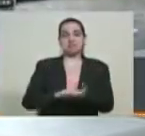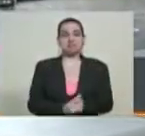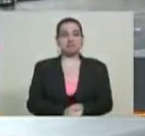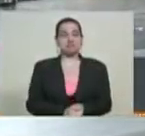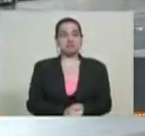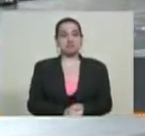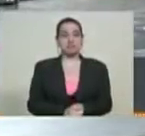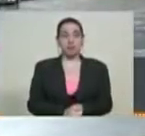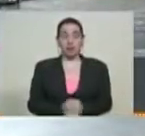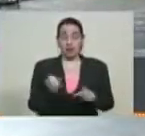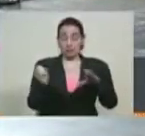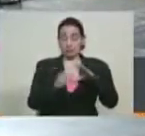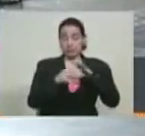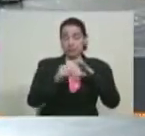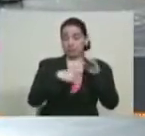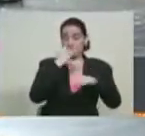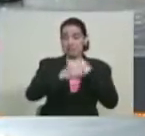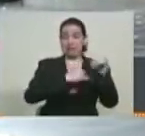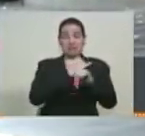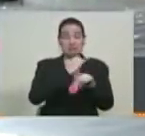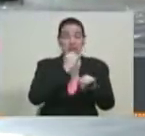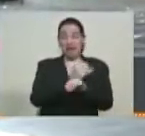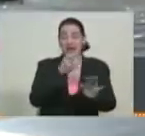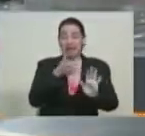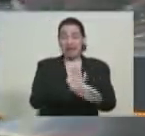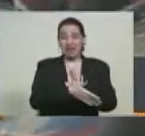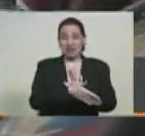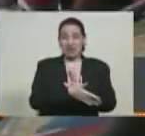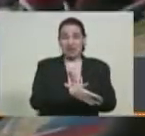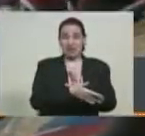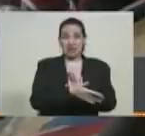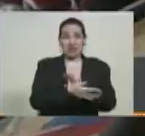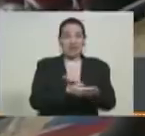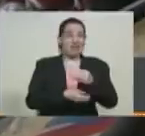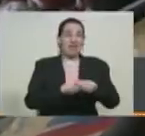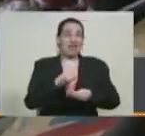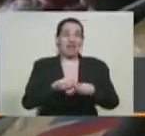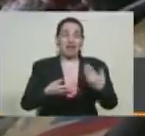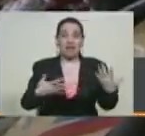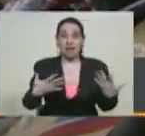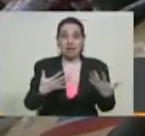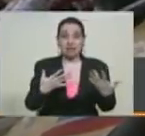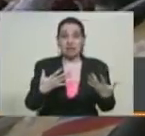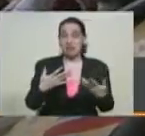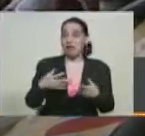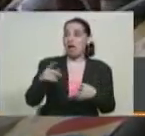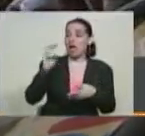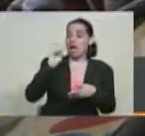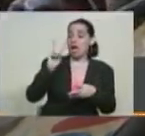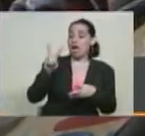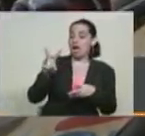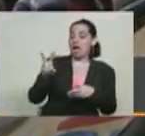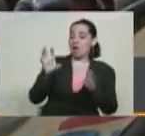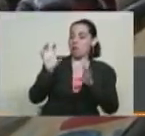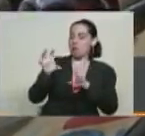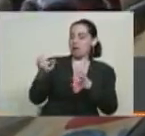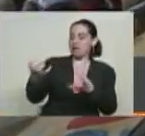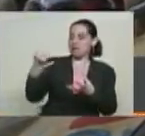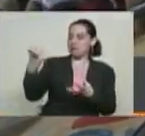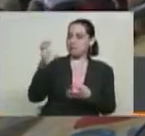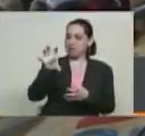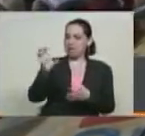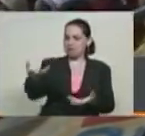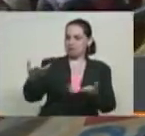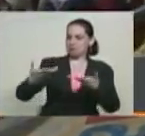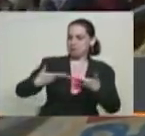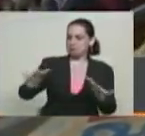Y el Fondo Monetario Internacional lo que hace cuando llega a dominar un país, lo primero que